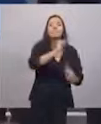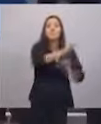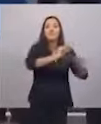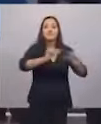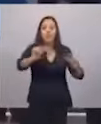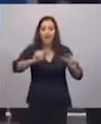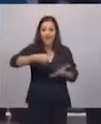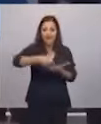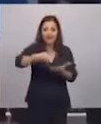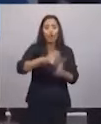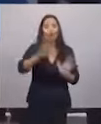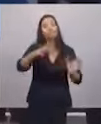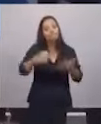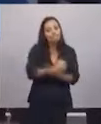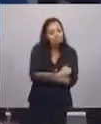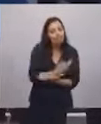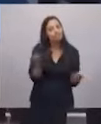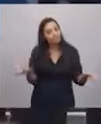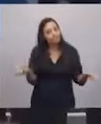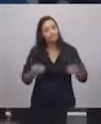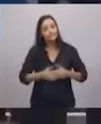Y lamentablemente,